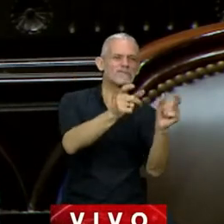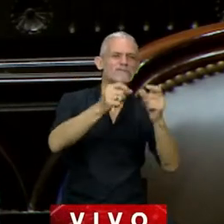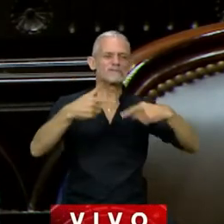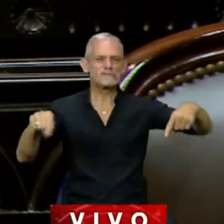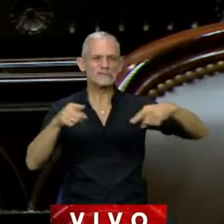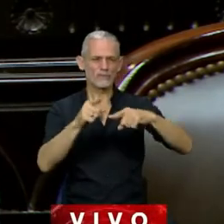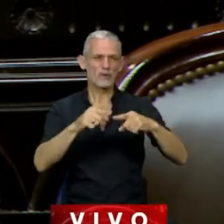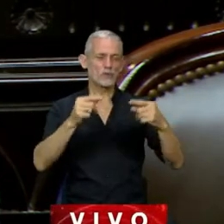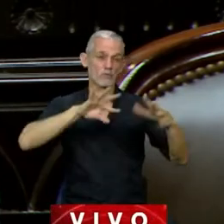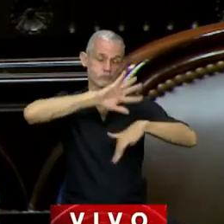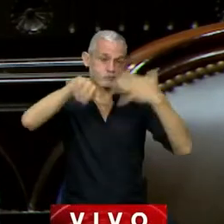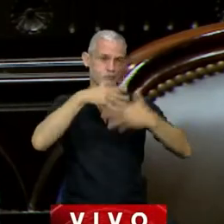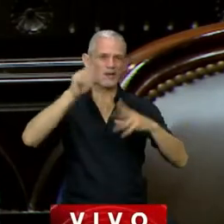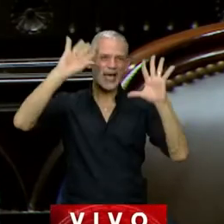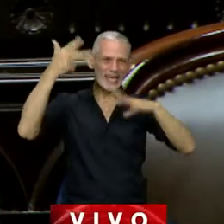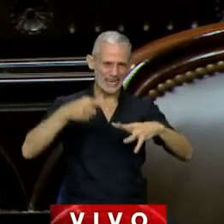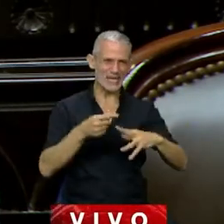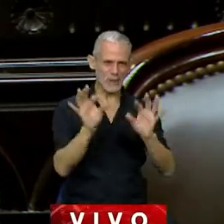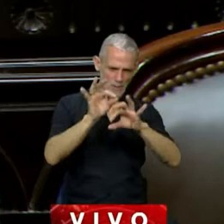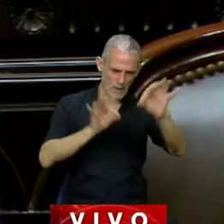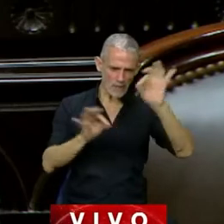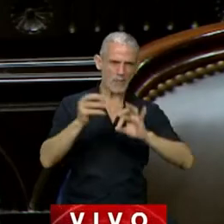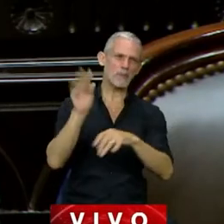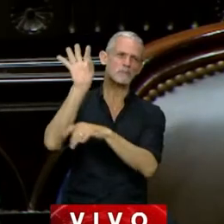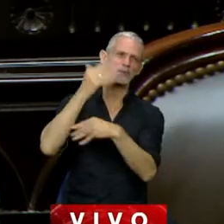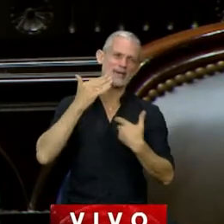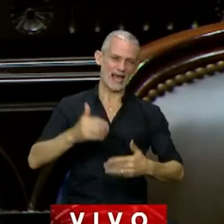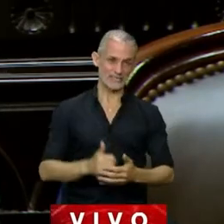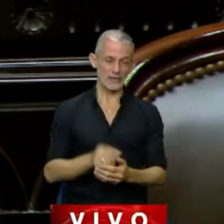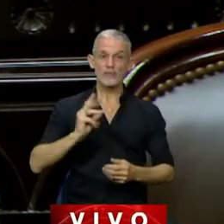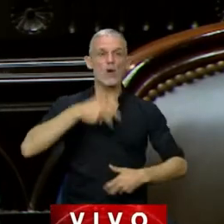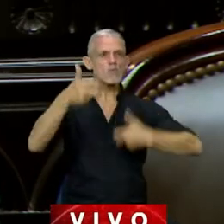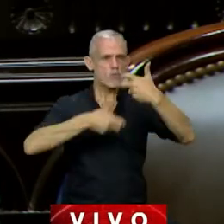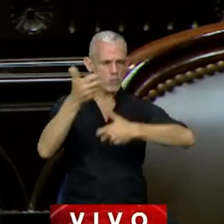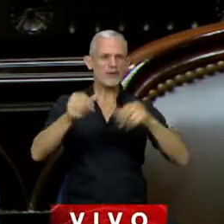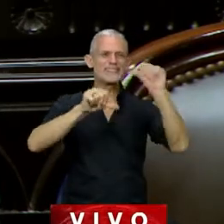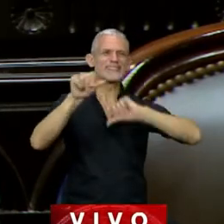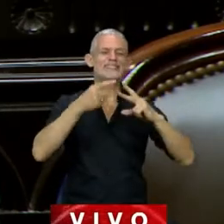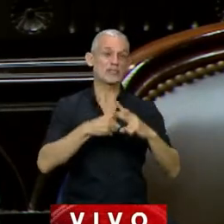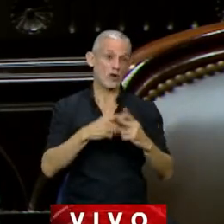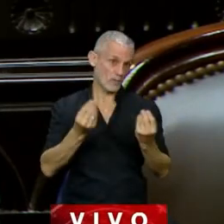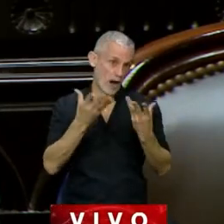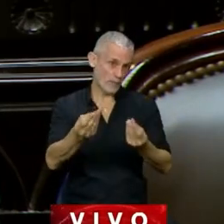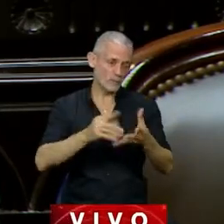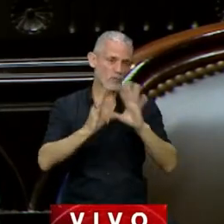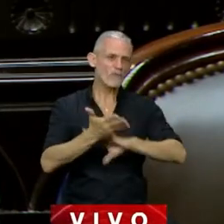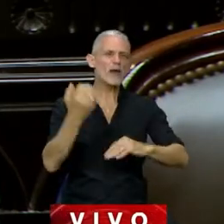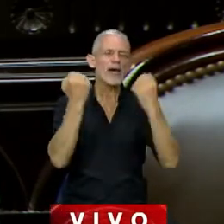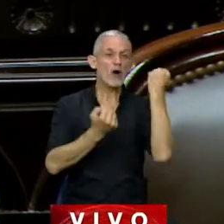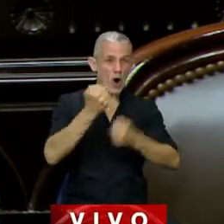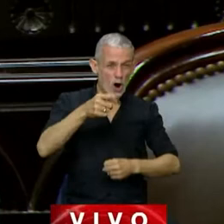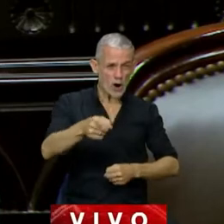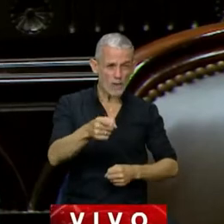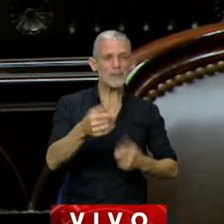las catástrofes climáticas. Estamos invirtiendo en ciencia porque apoyamos a un modelo